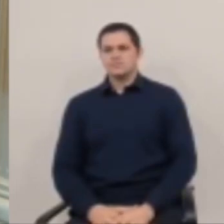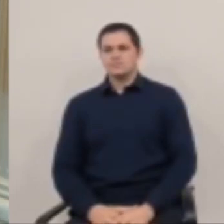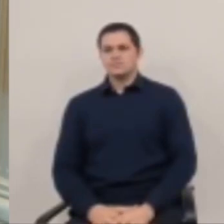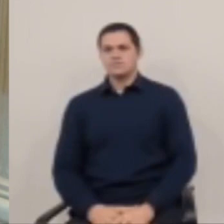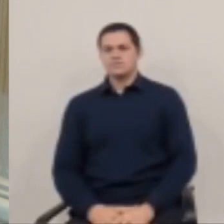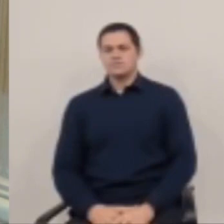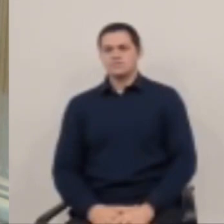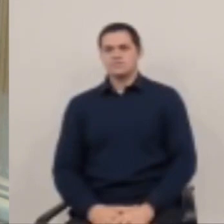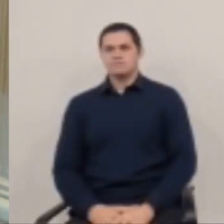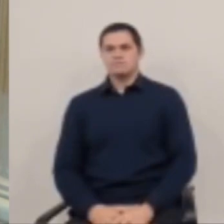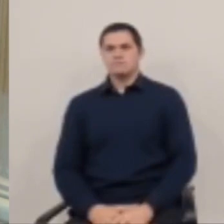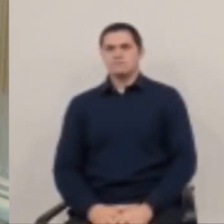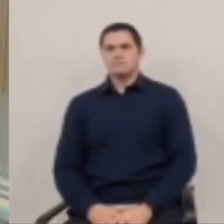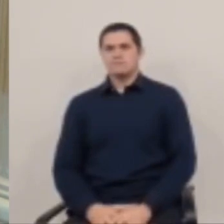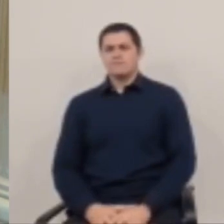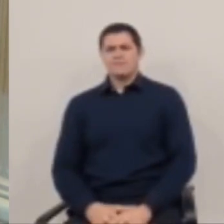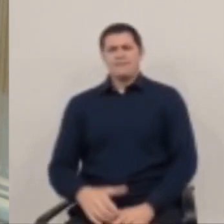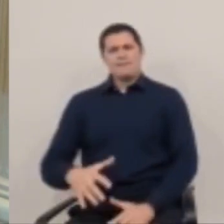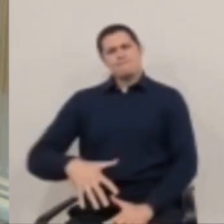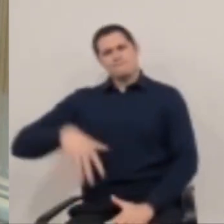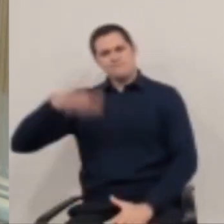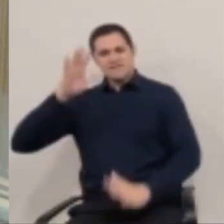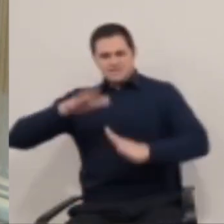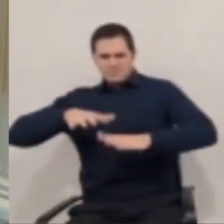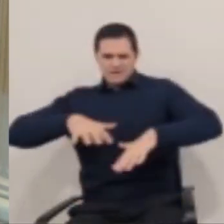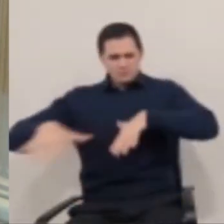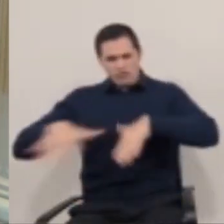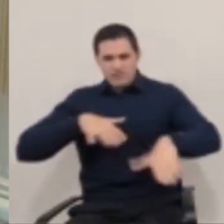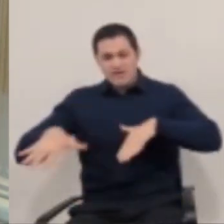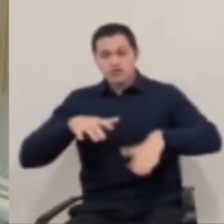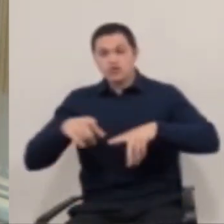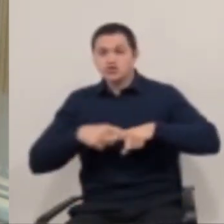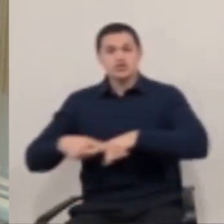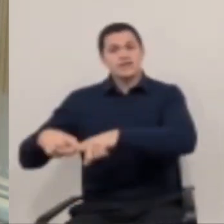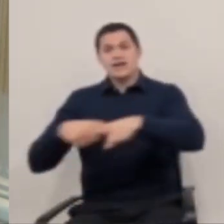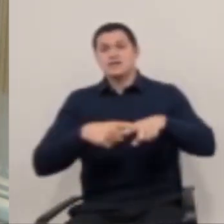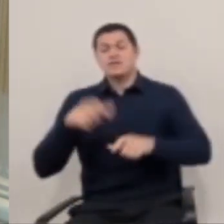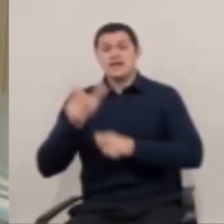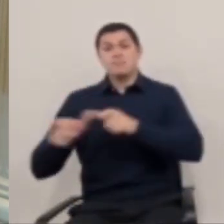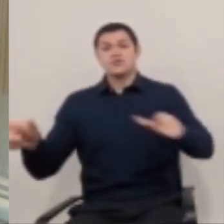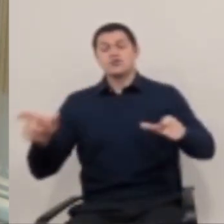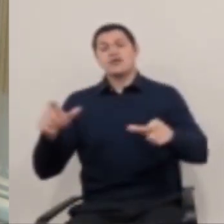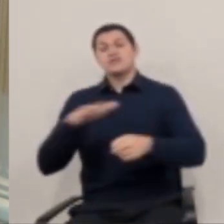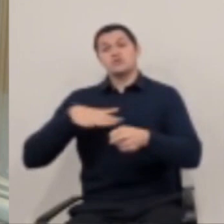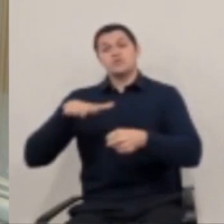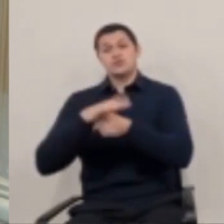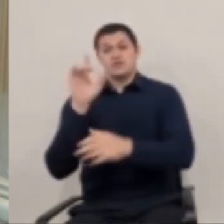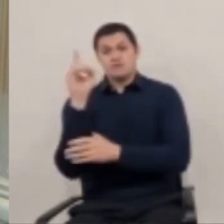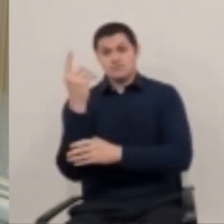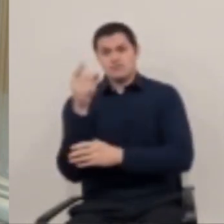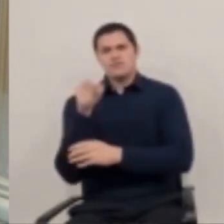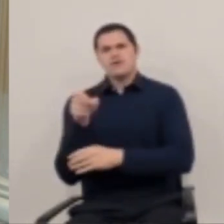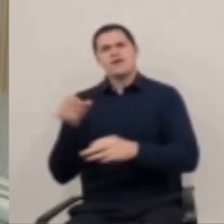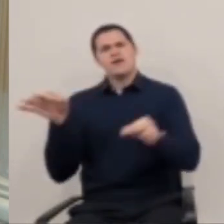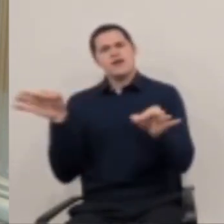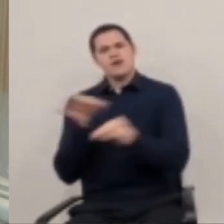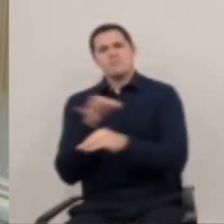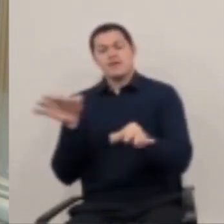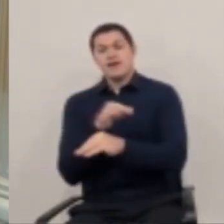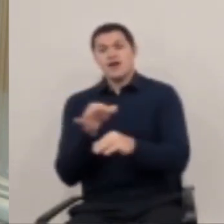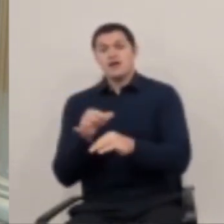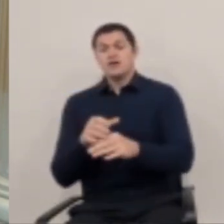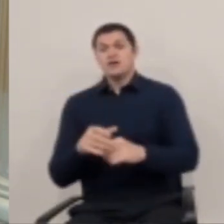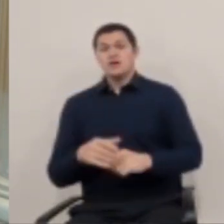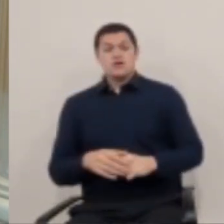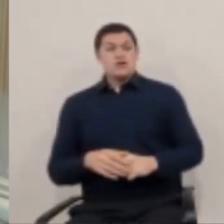La máxima del movimiento social de las personas en situación de discapacidad a nivel mundial señala: nada sobre